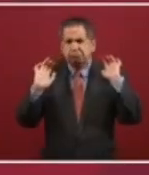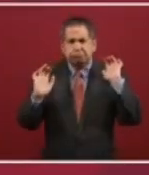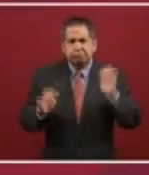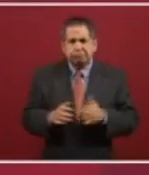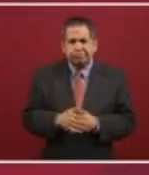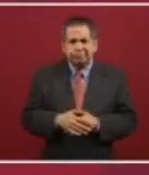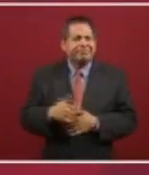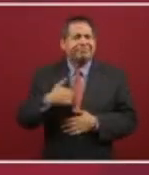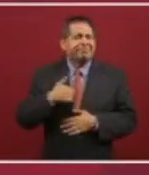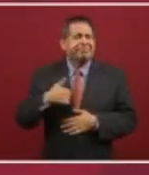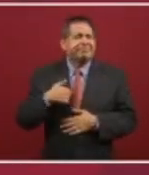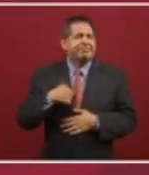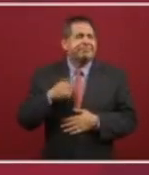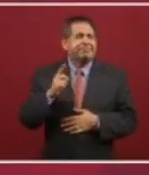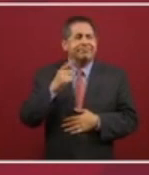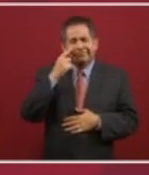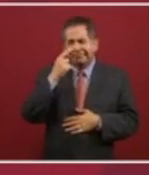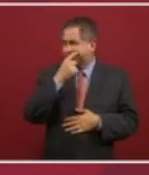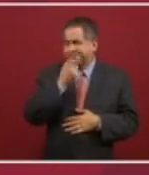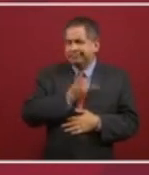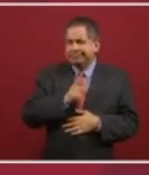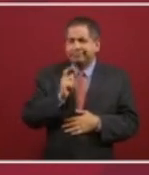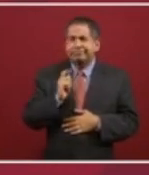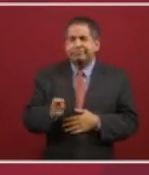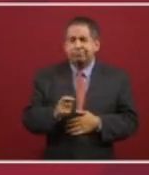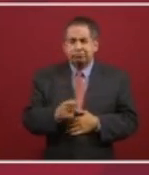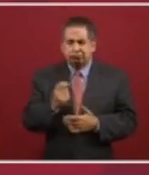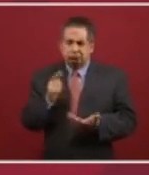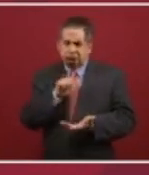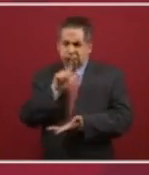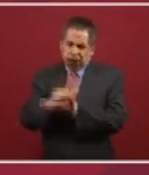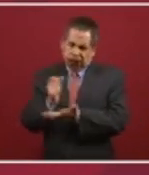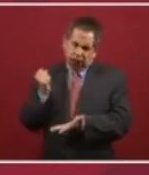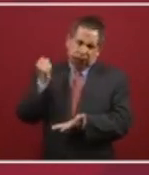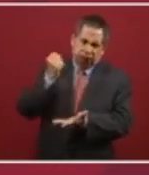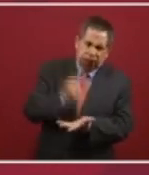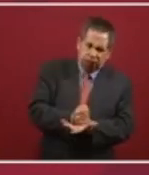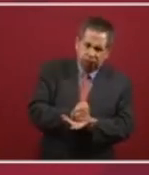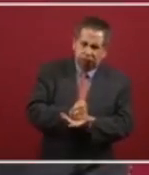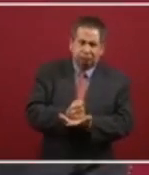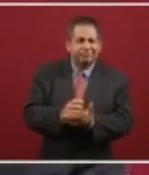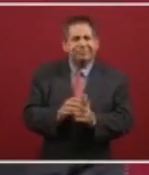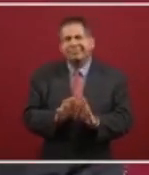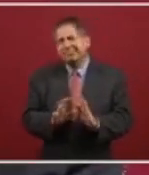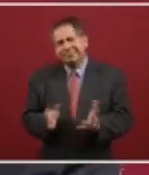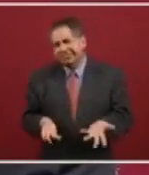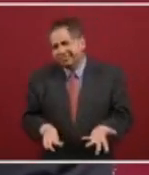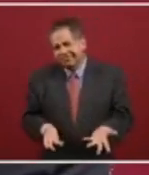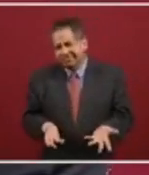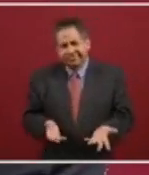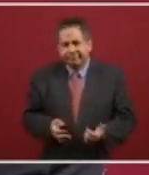A mí lo que no me gusta es imponer las cosas,